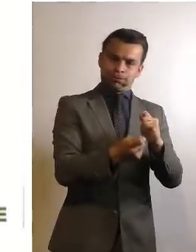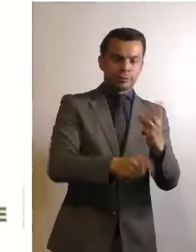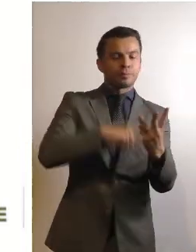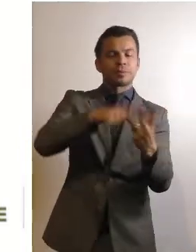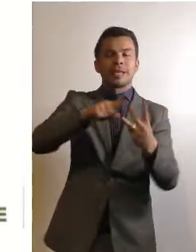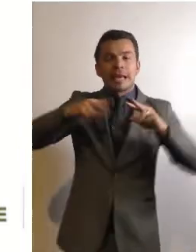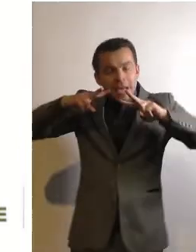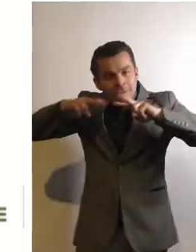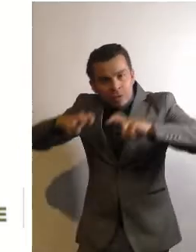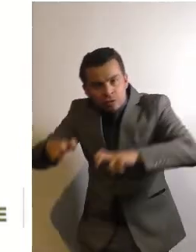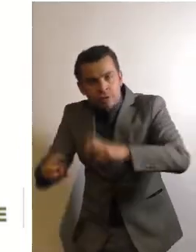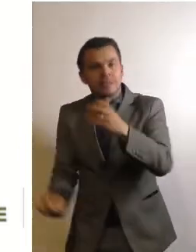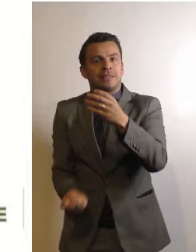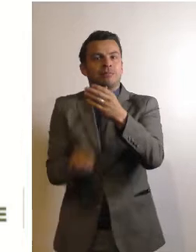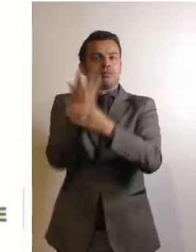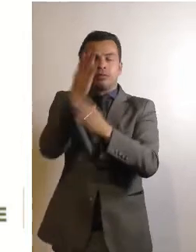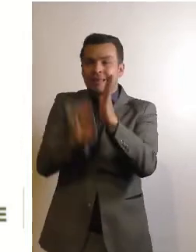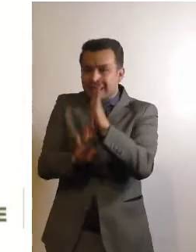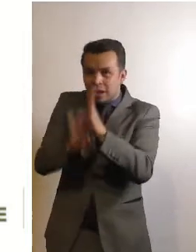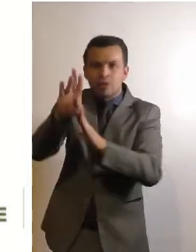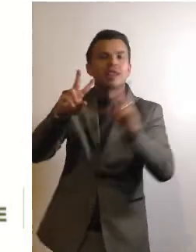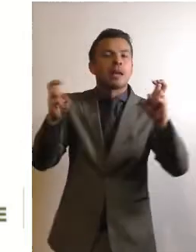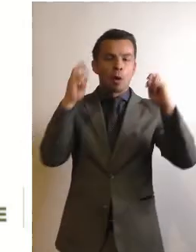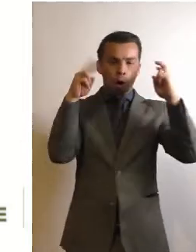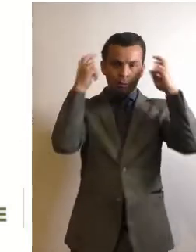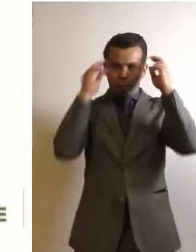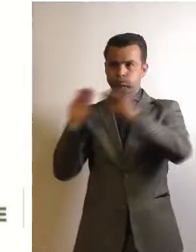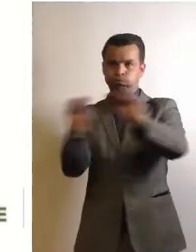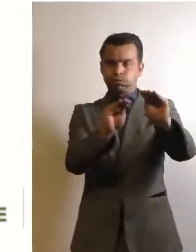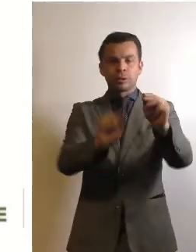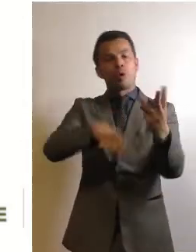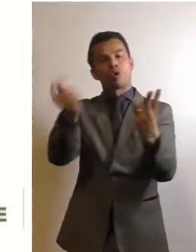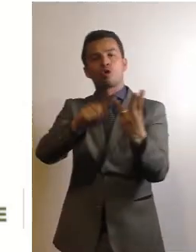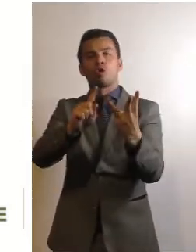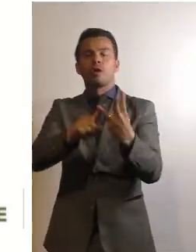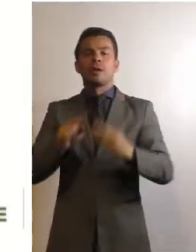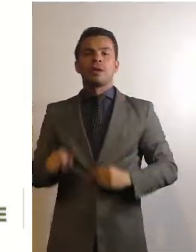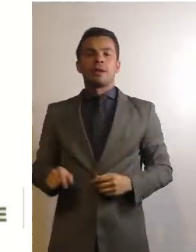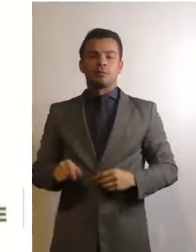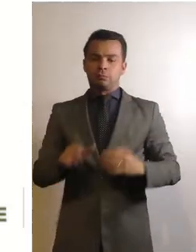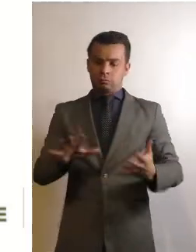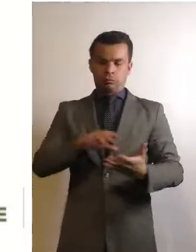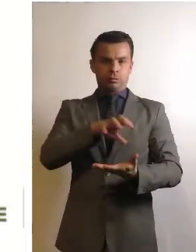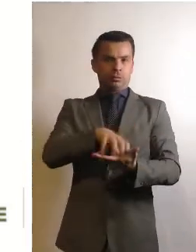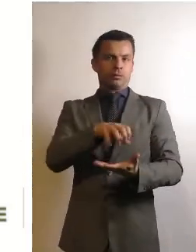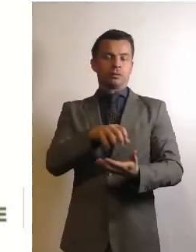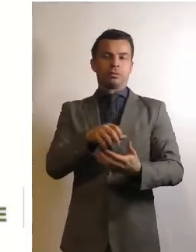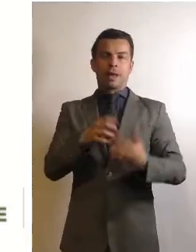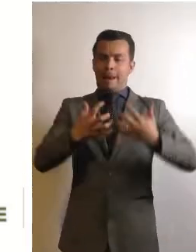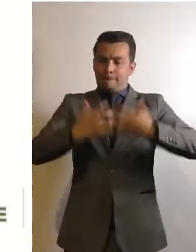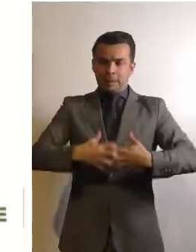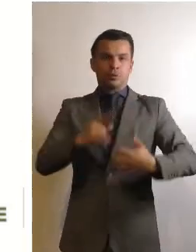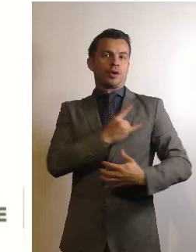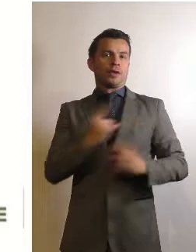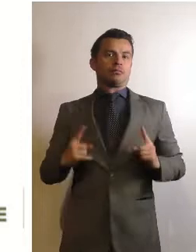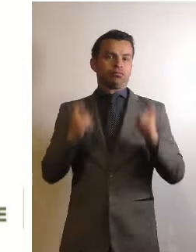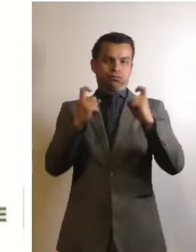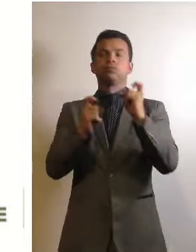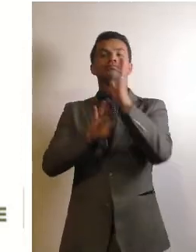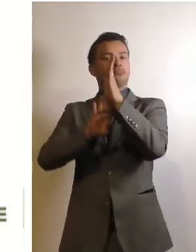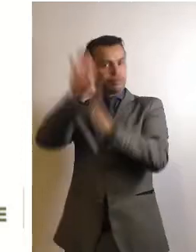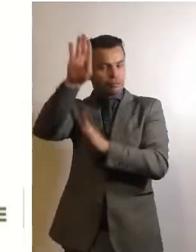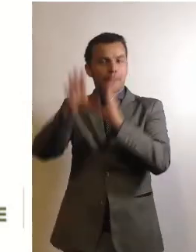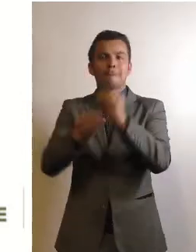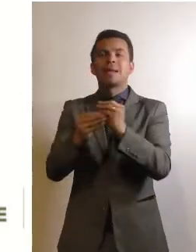desarrollo para la innovación y la transferencia del conocimiento, y el desarrollo corporativo y el relacionamiento institucional. Y